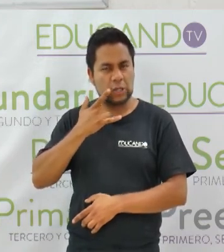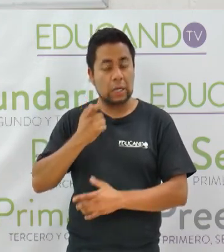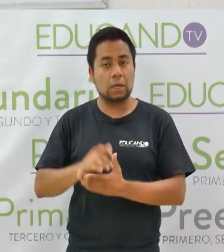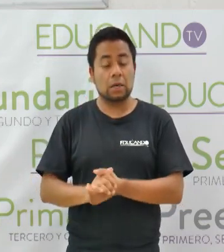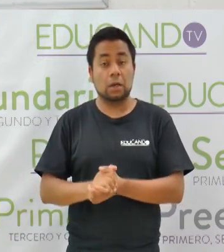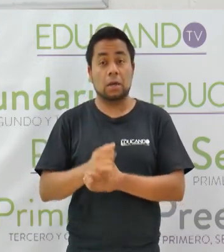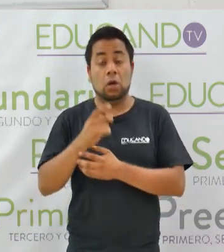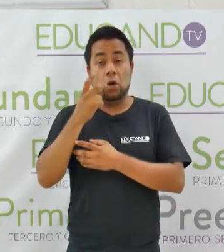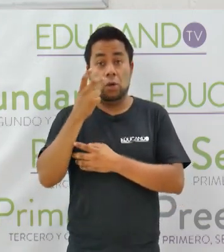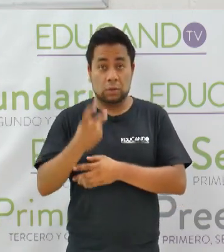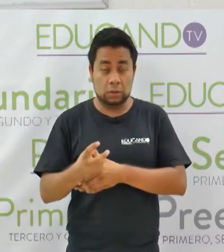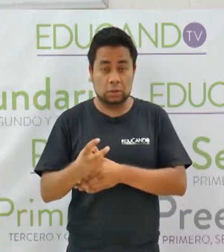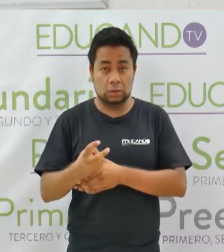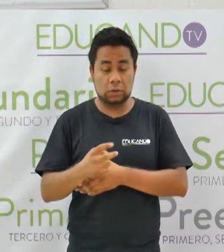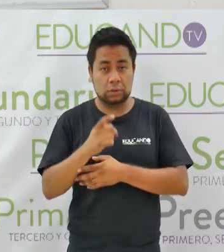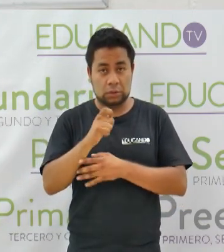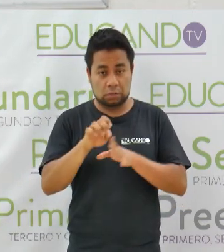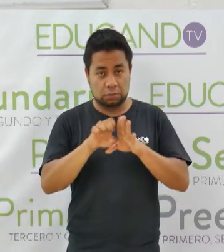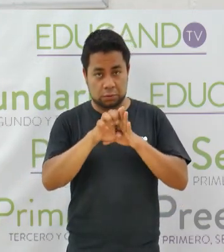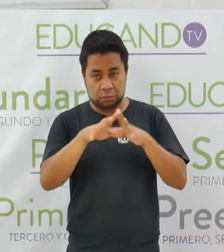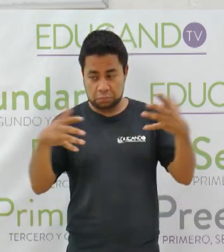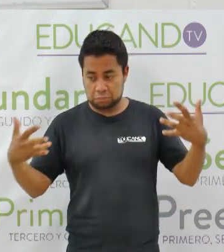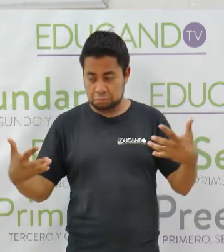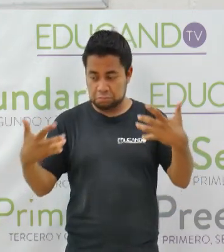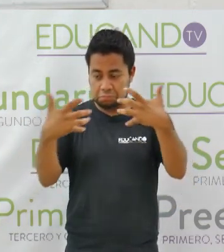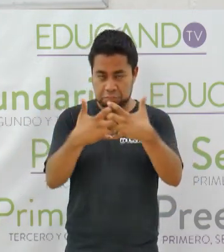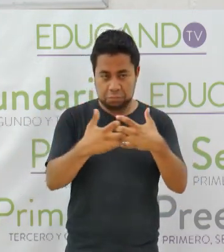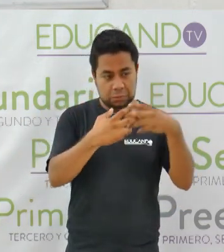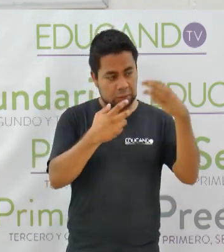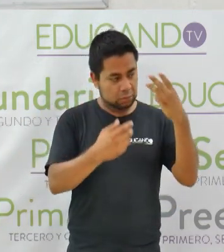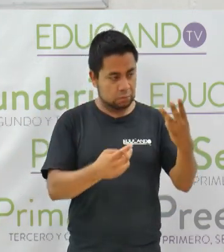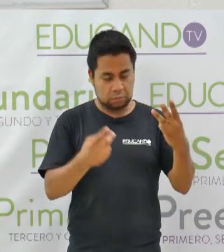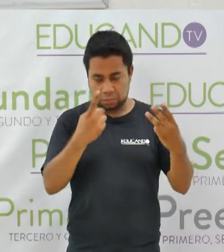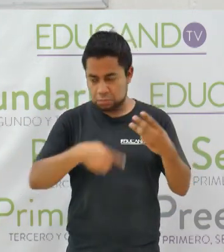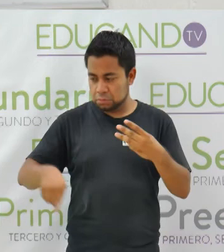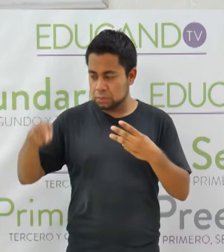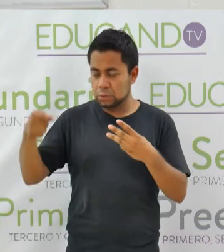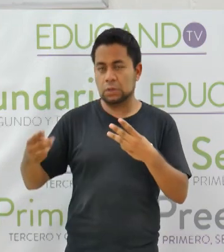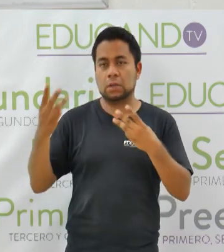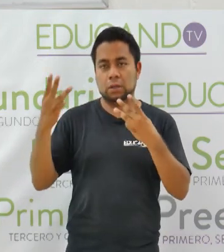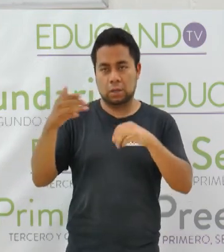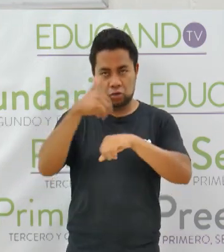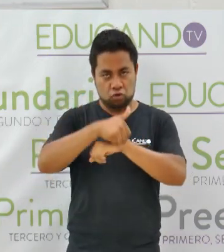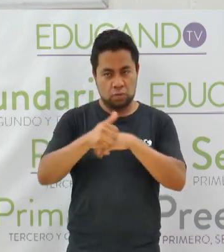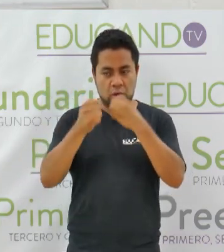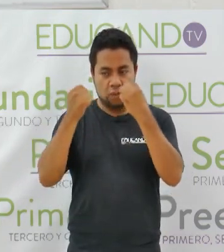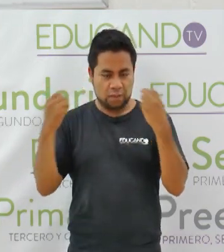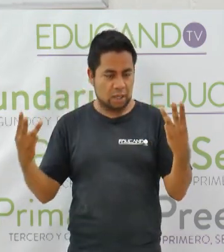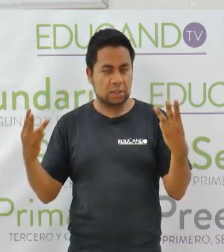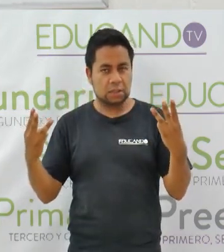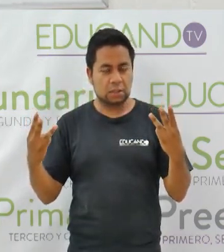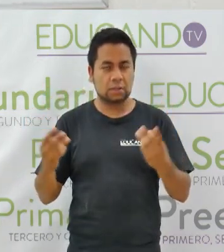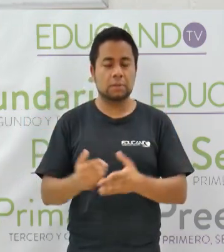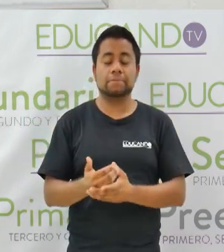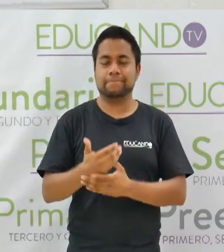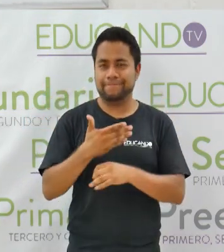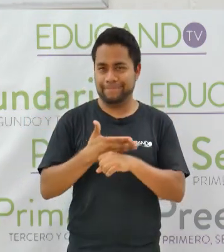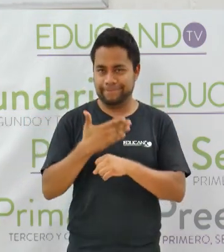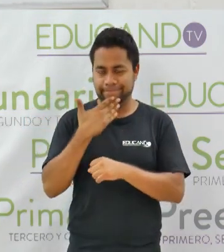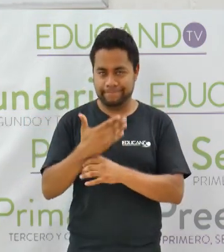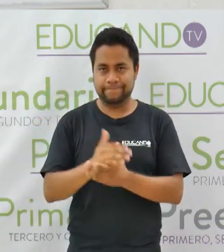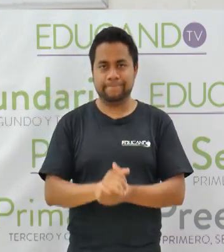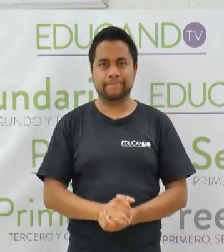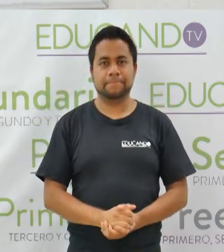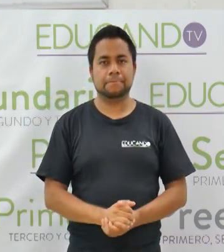difíciles. Por lo tanto, esta es la 3 y también esta es la 3. ¿Bien? Muy